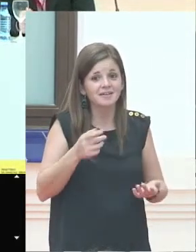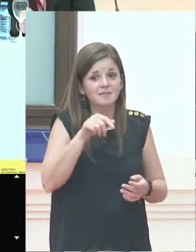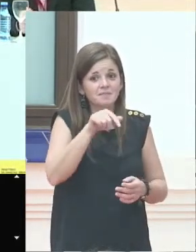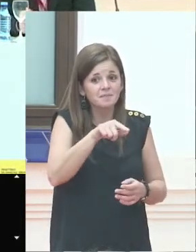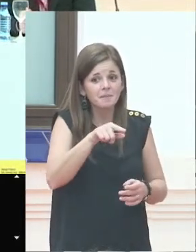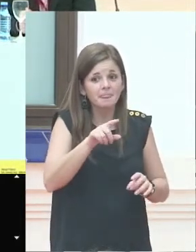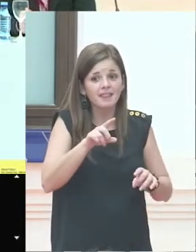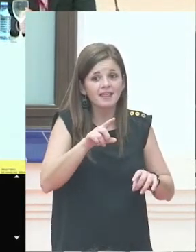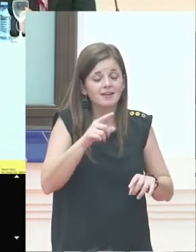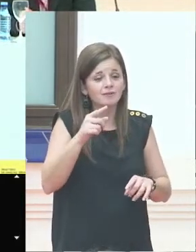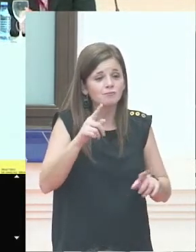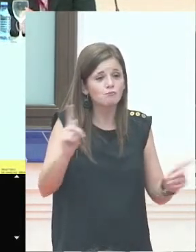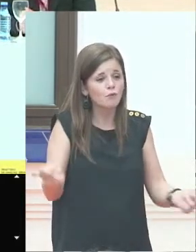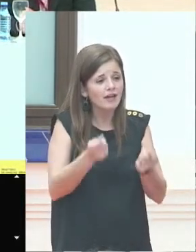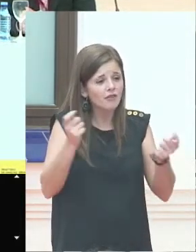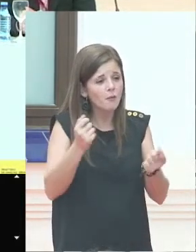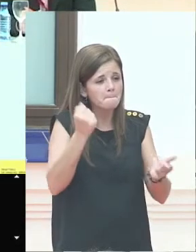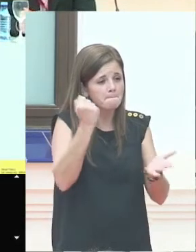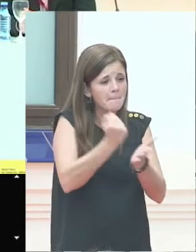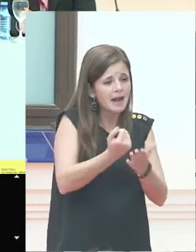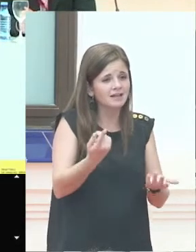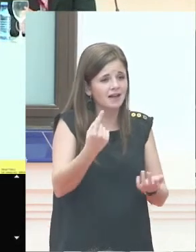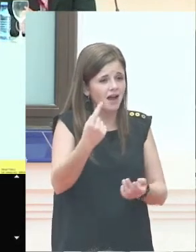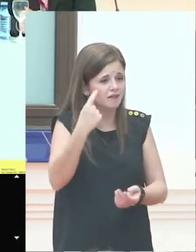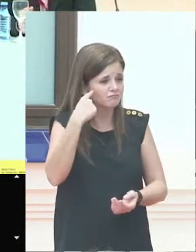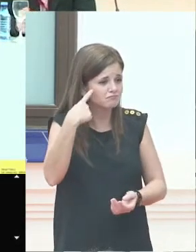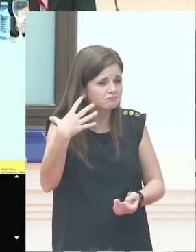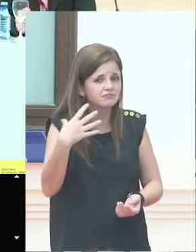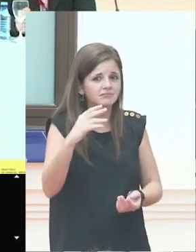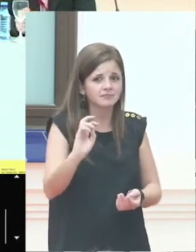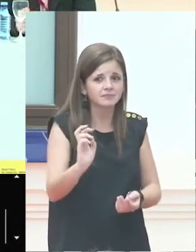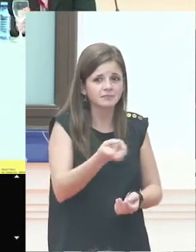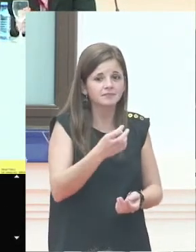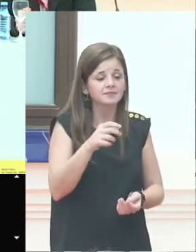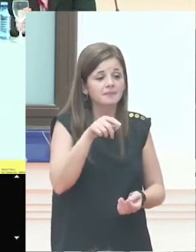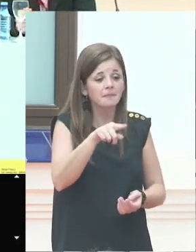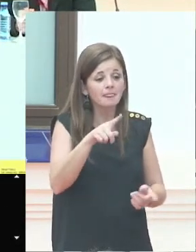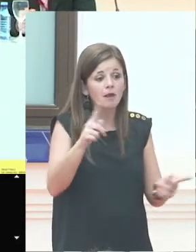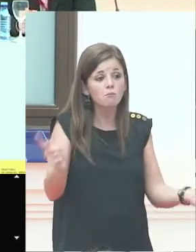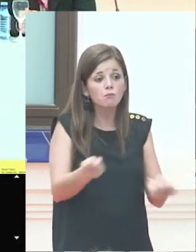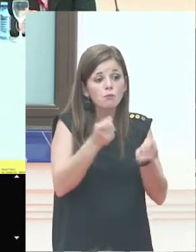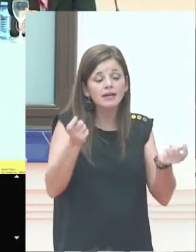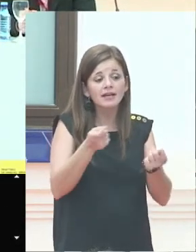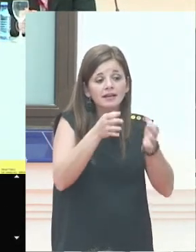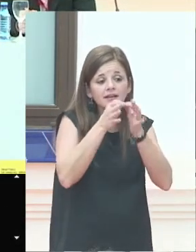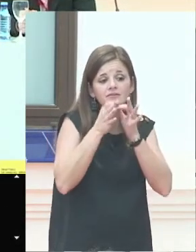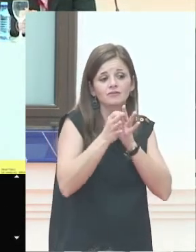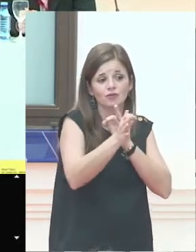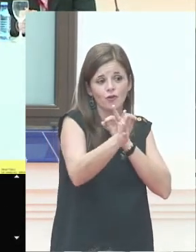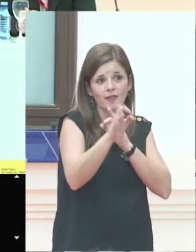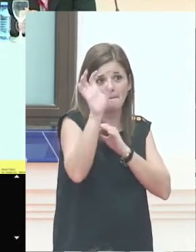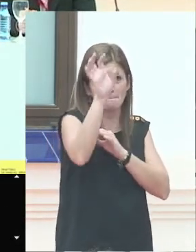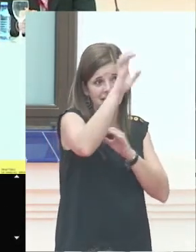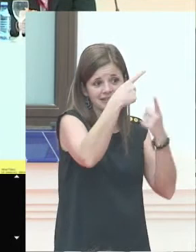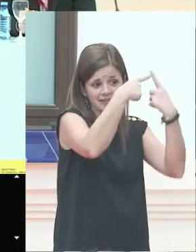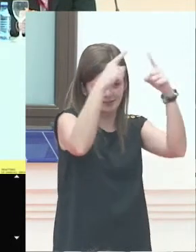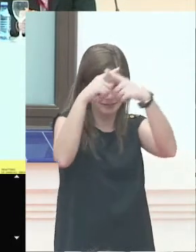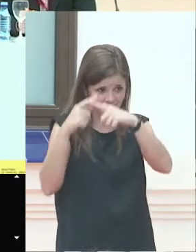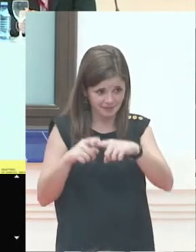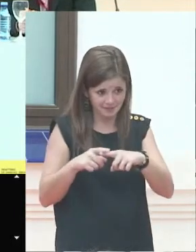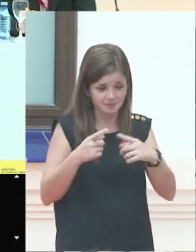marcas, patentes y todas las modalidades de propiedad industrial que se publican cada día en cada uno de esos países. Cuando